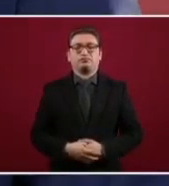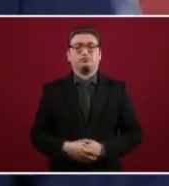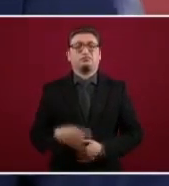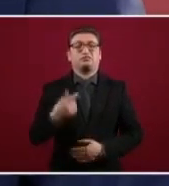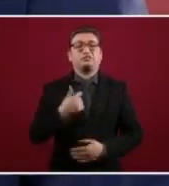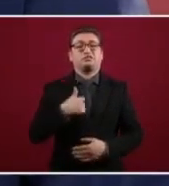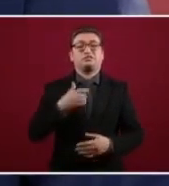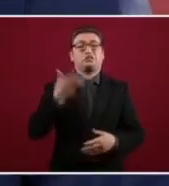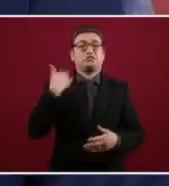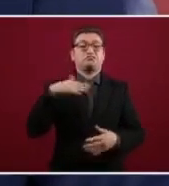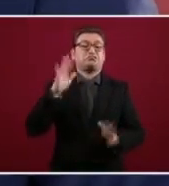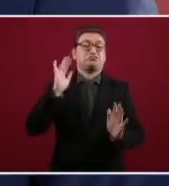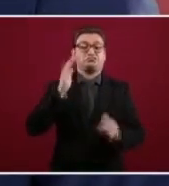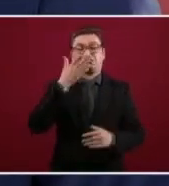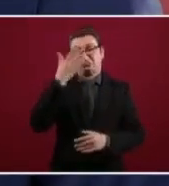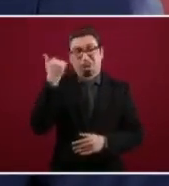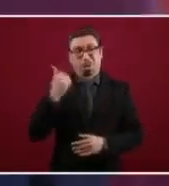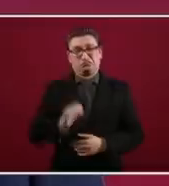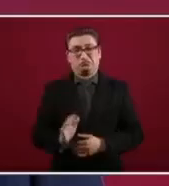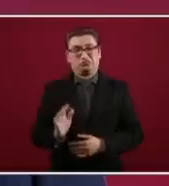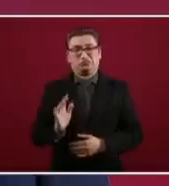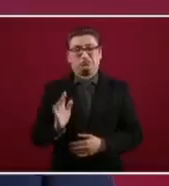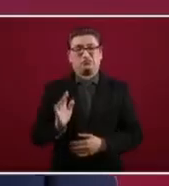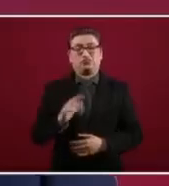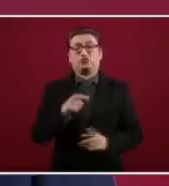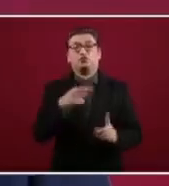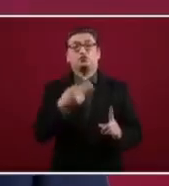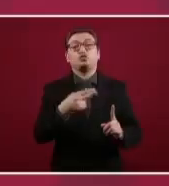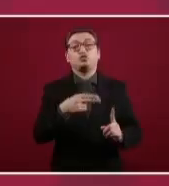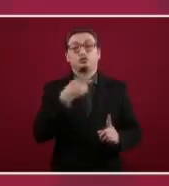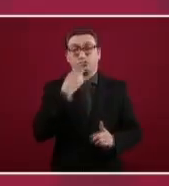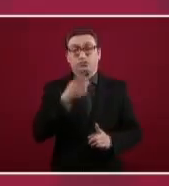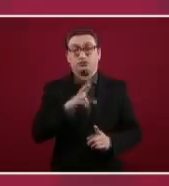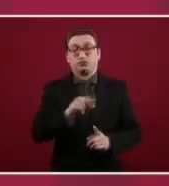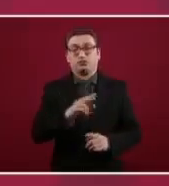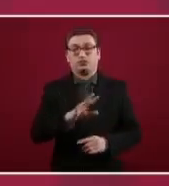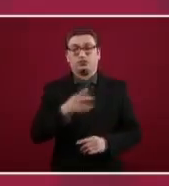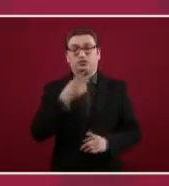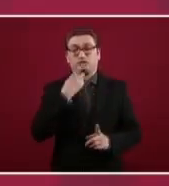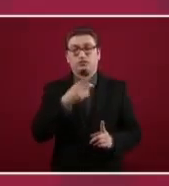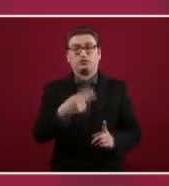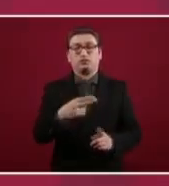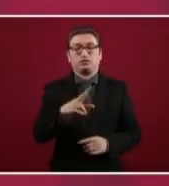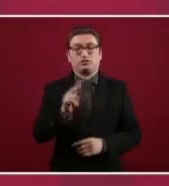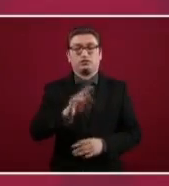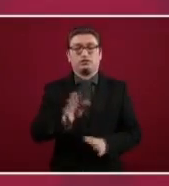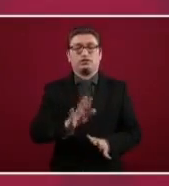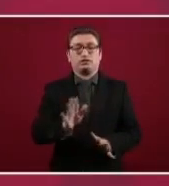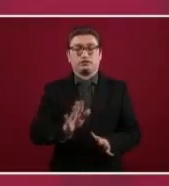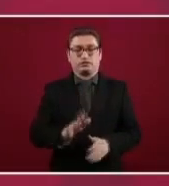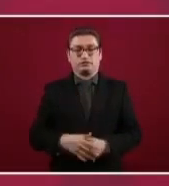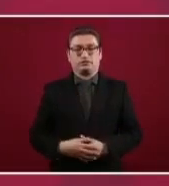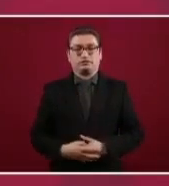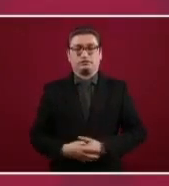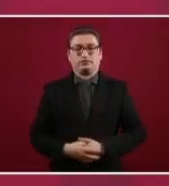ni sabía no digas lo dijiste es el nombre pero ya